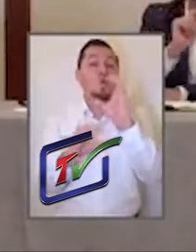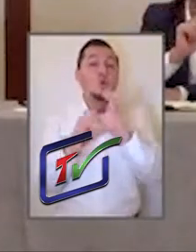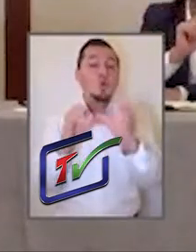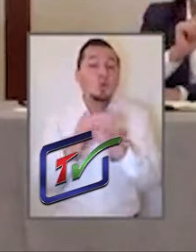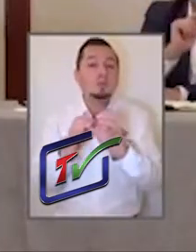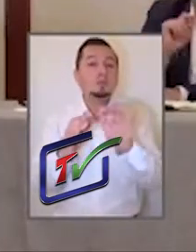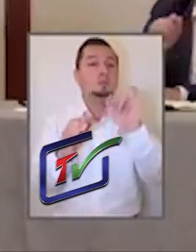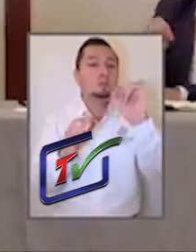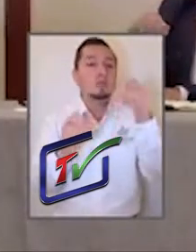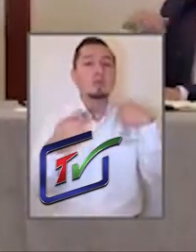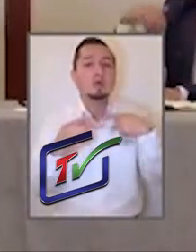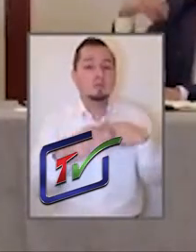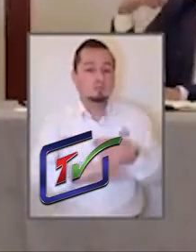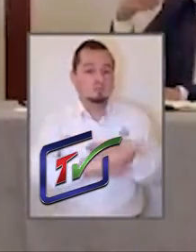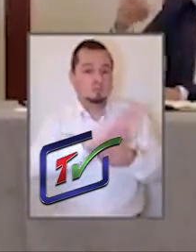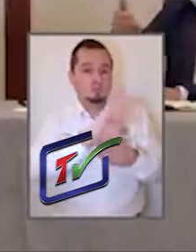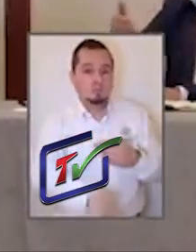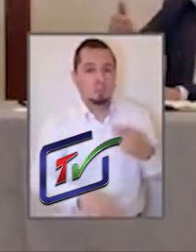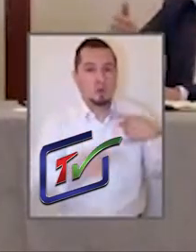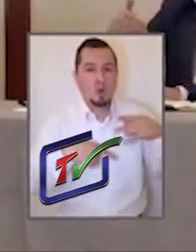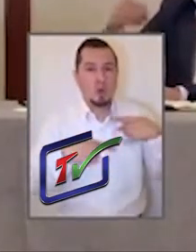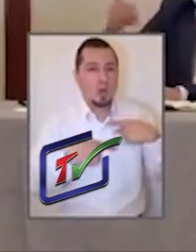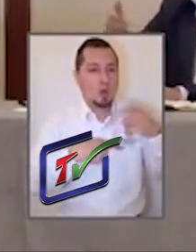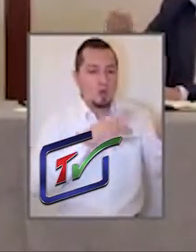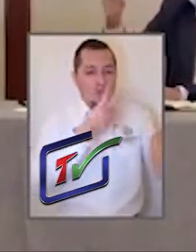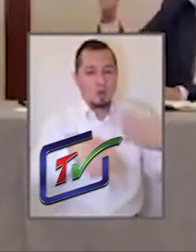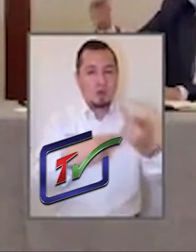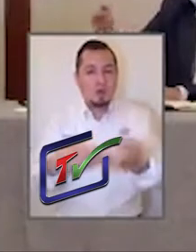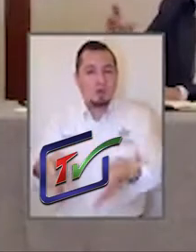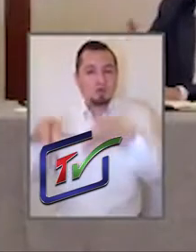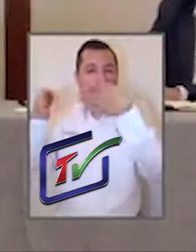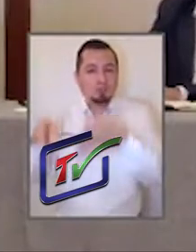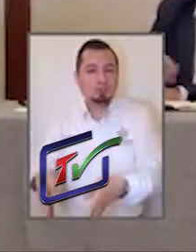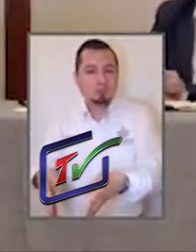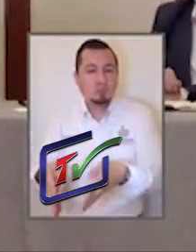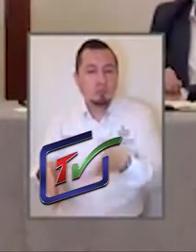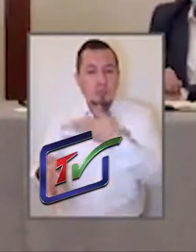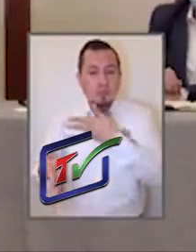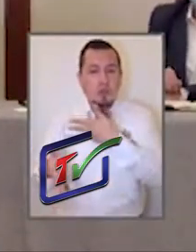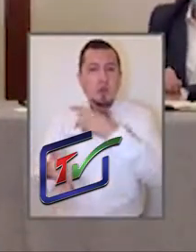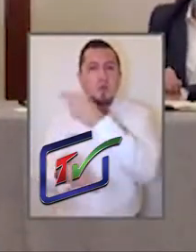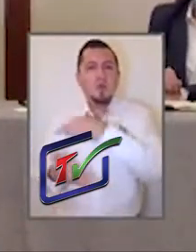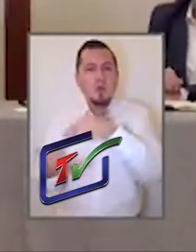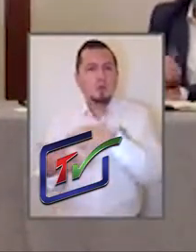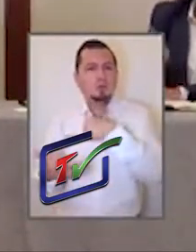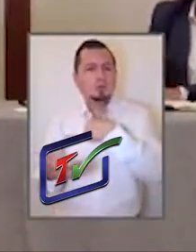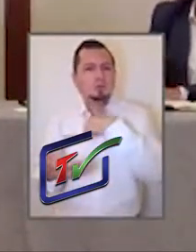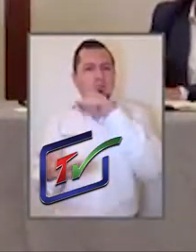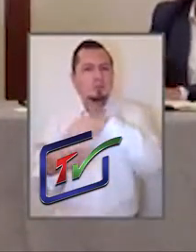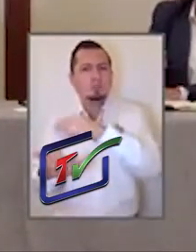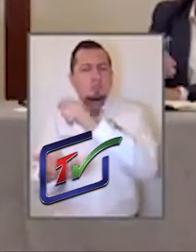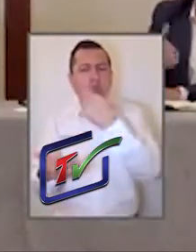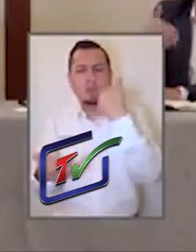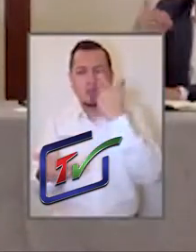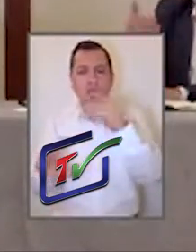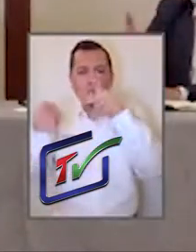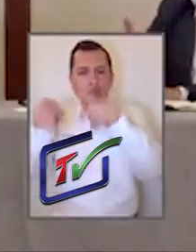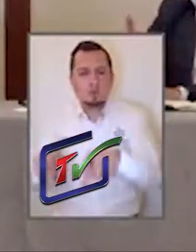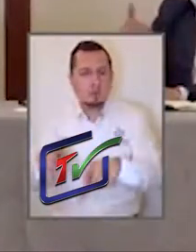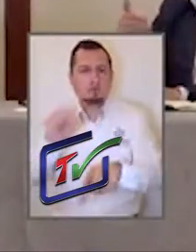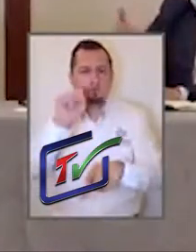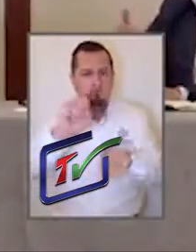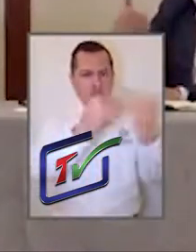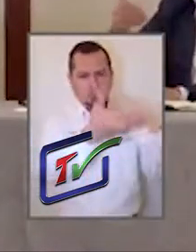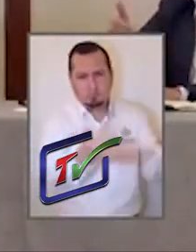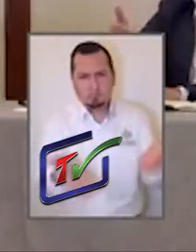que tendremos son algunos servicios funerarios. Es decir, si alguna persona fallece y tiene un título de propiedad en